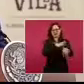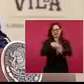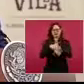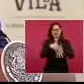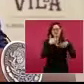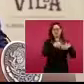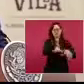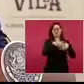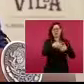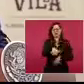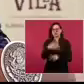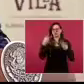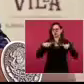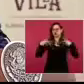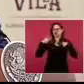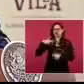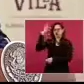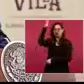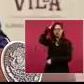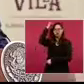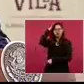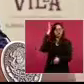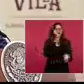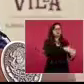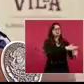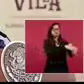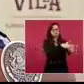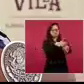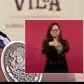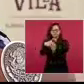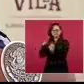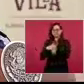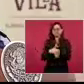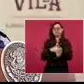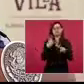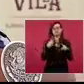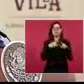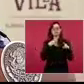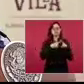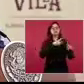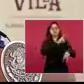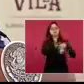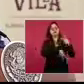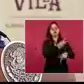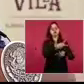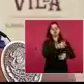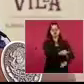estas marchas y los que participan, porque también la gente